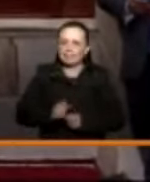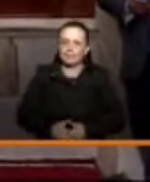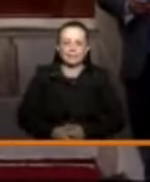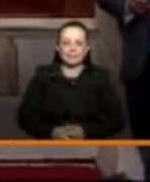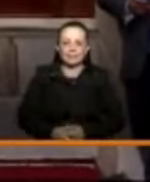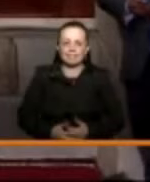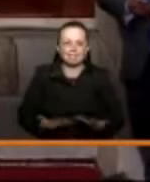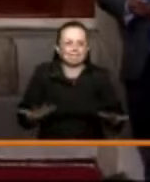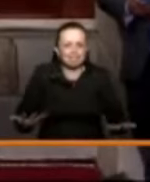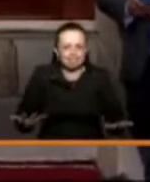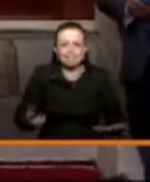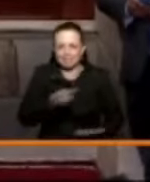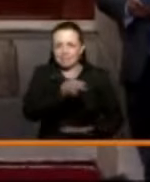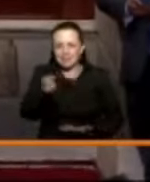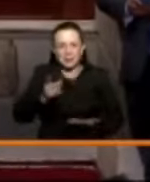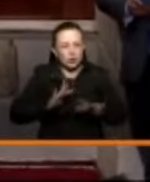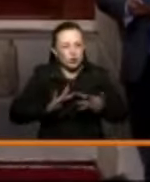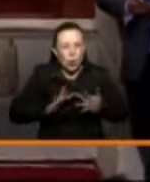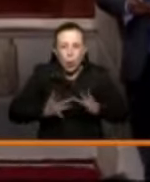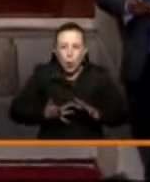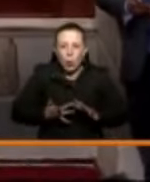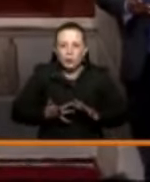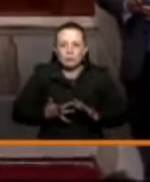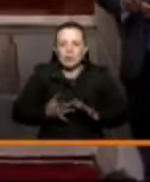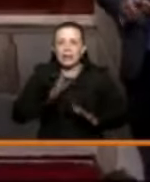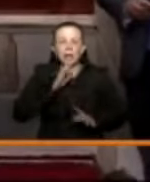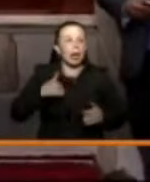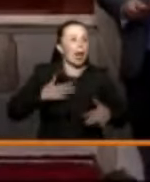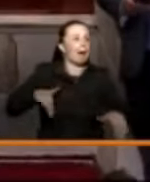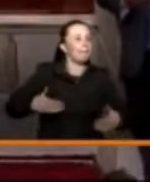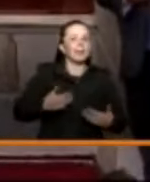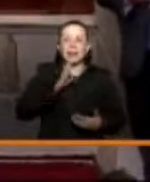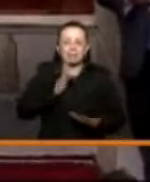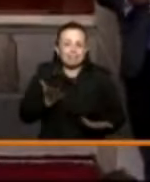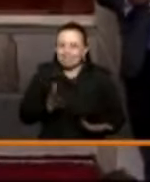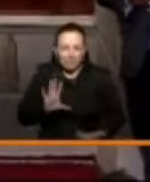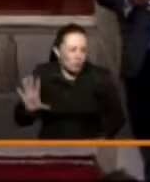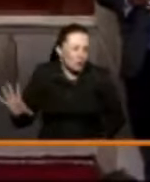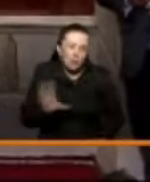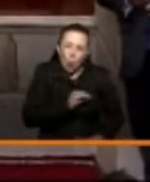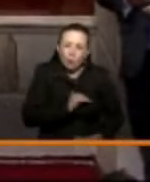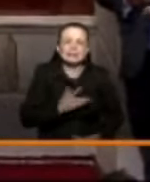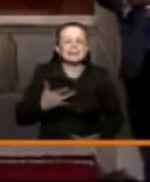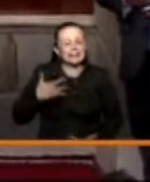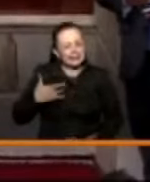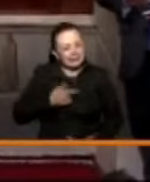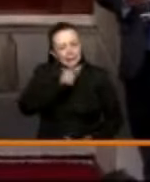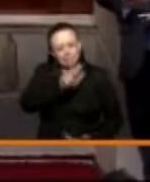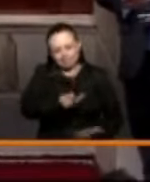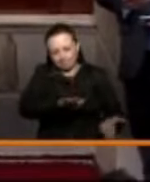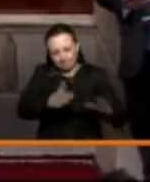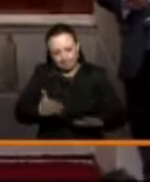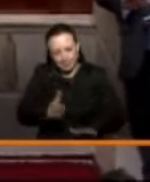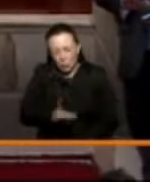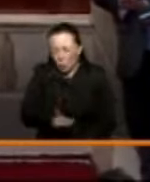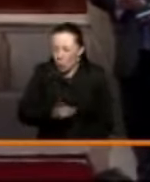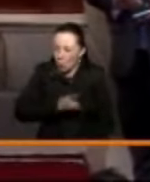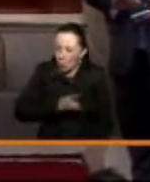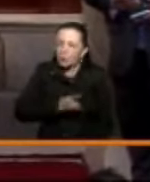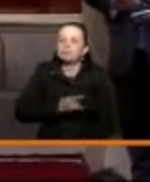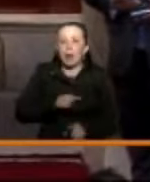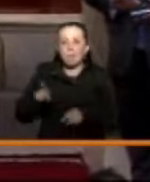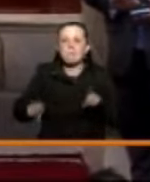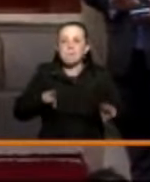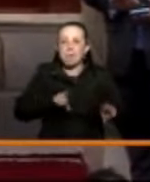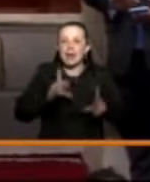Nadie ha escapado al dolor de perder a un ser querido y todos hemos tenido que tomar decisiones